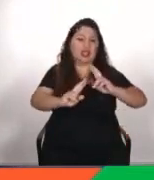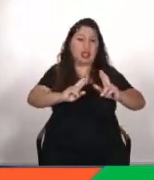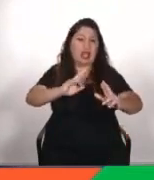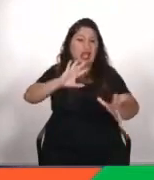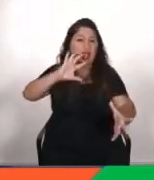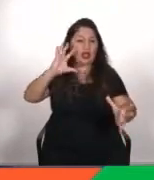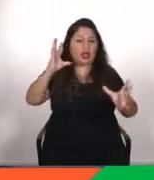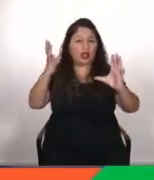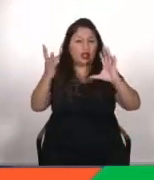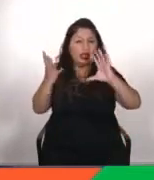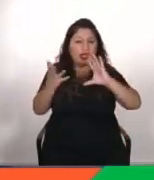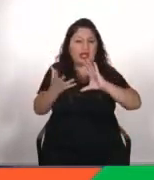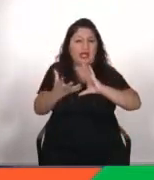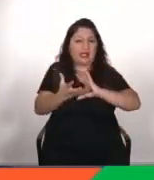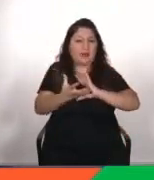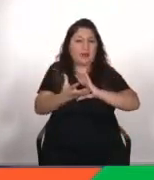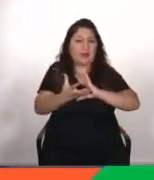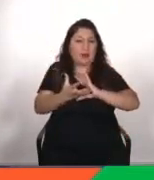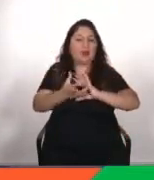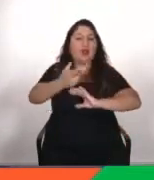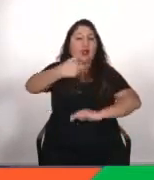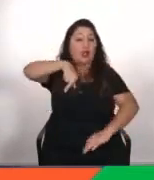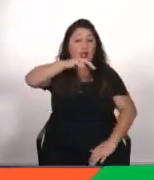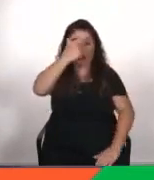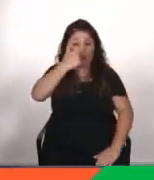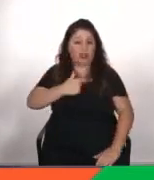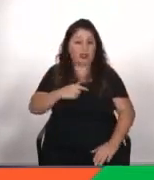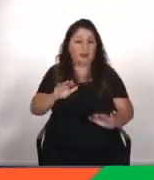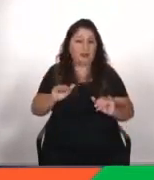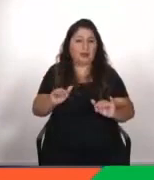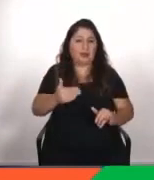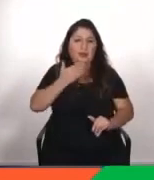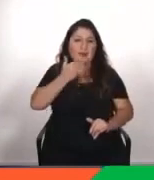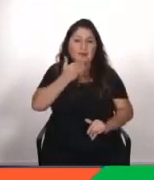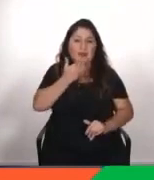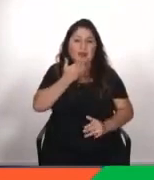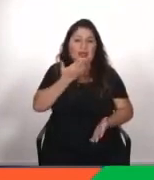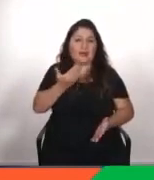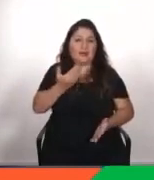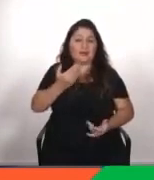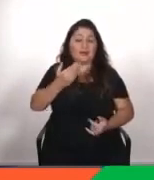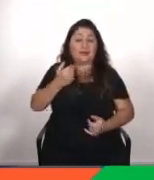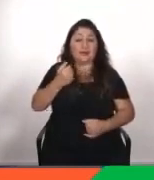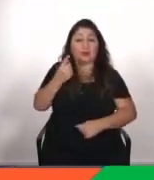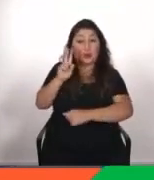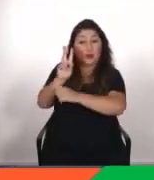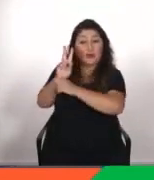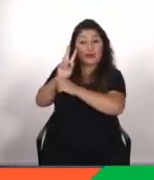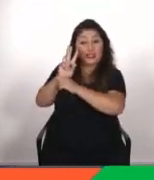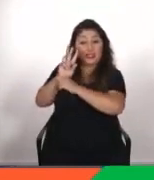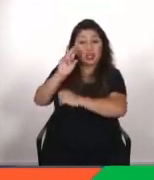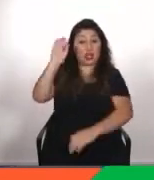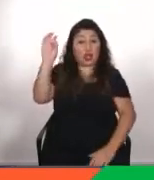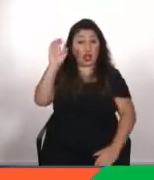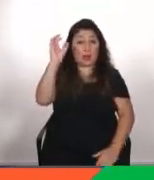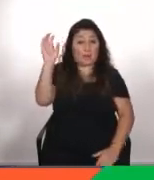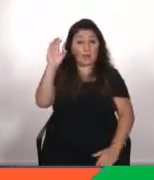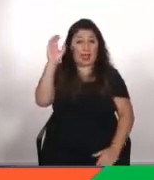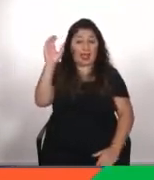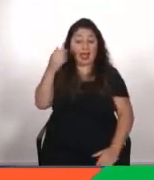que conocemos y tal, y con nosotros mismos incluso. Digamos que a mí hay un profe colombiano que me gusta mucho,